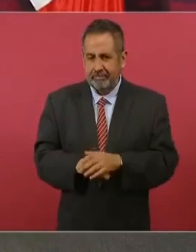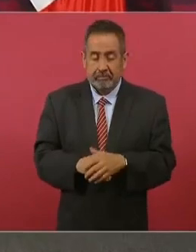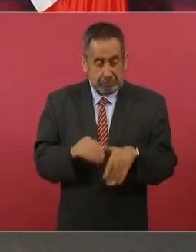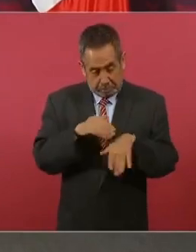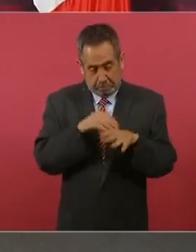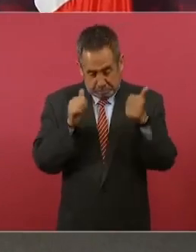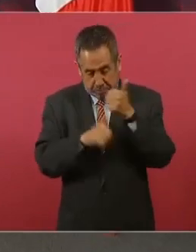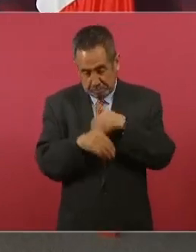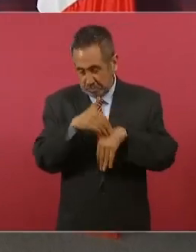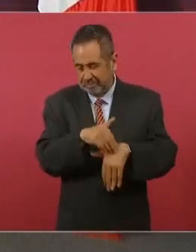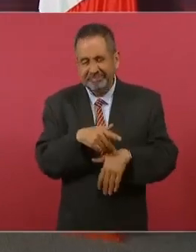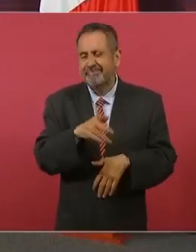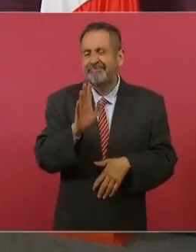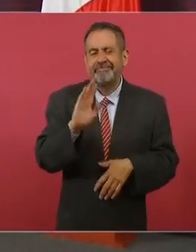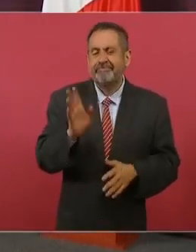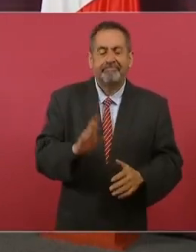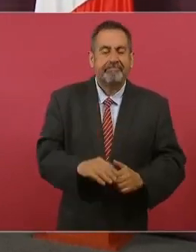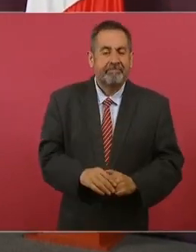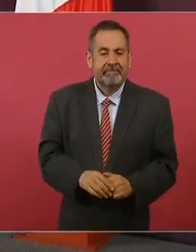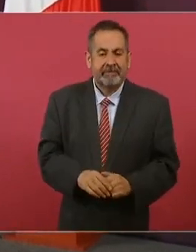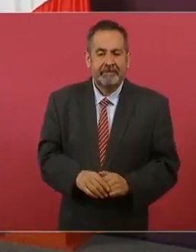abyección a veces.